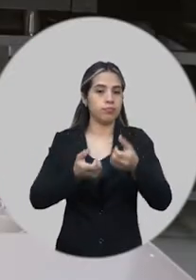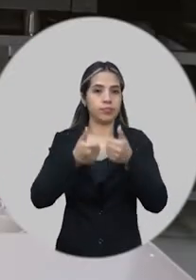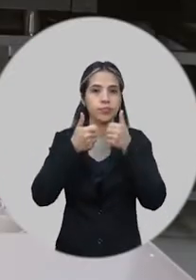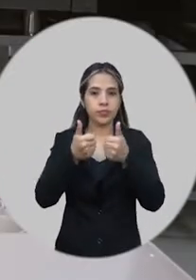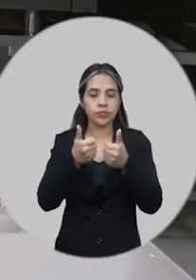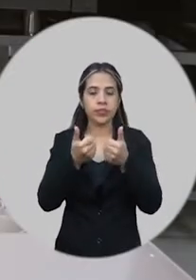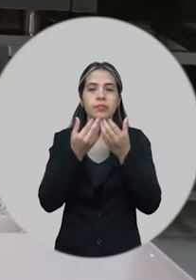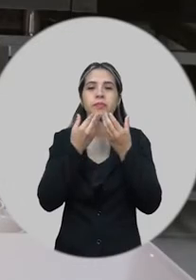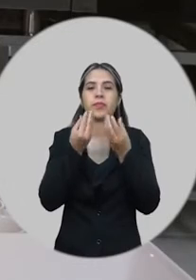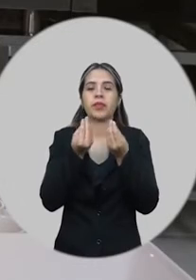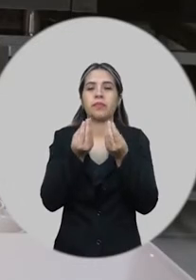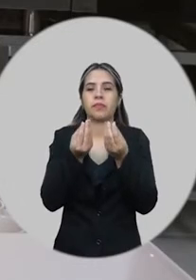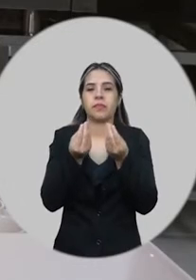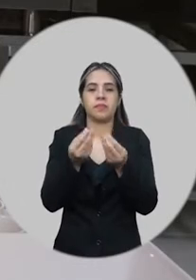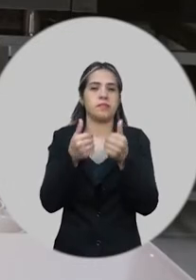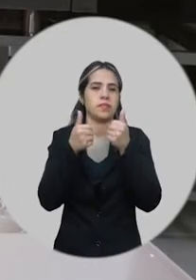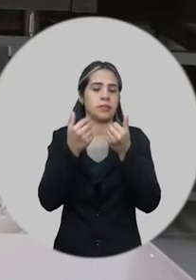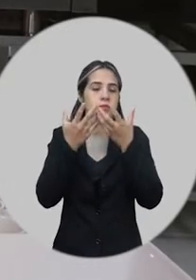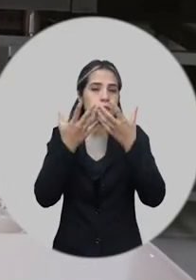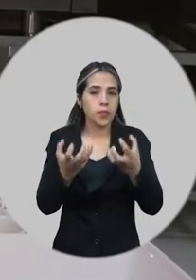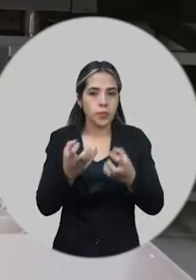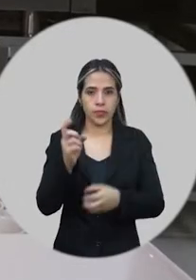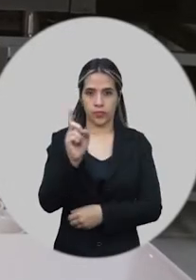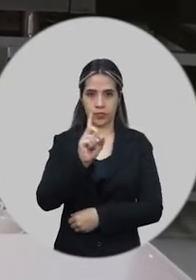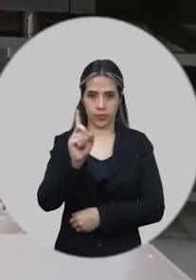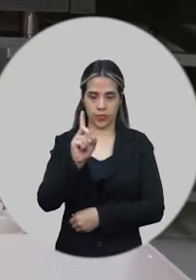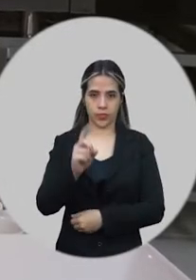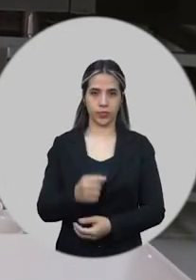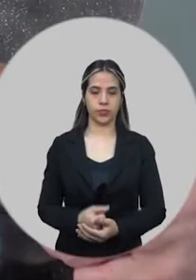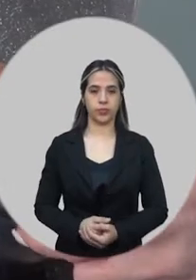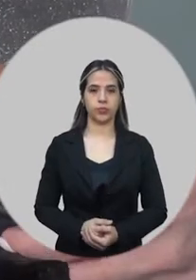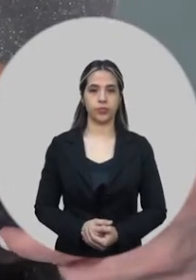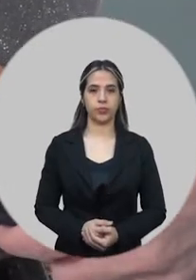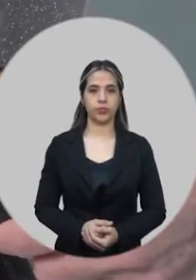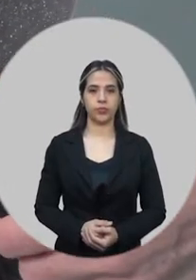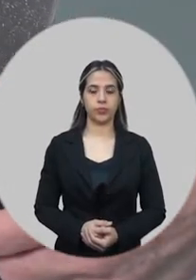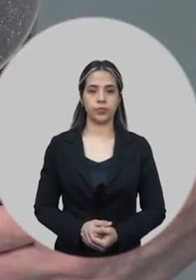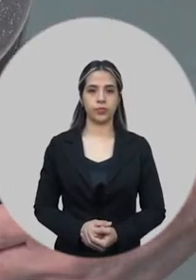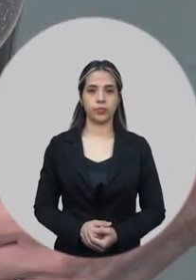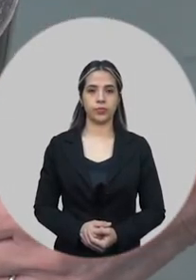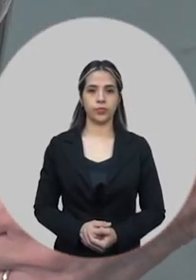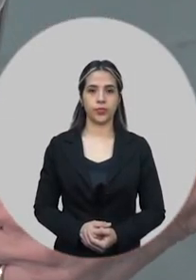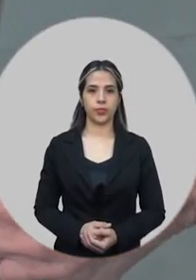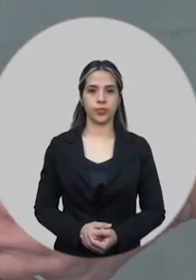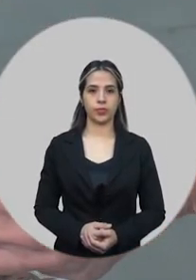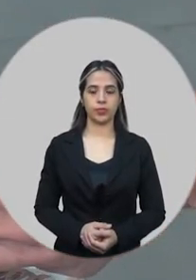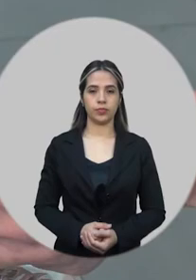bien tierno, bien blandito para cocinar, para comer.